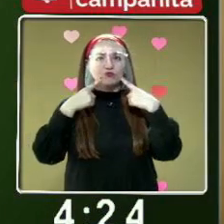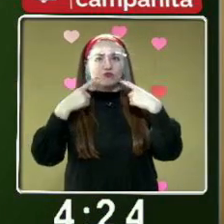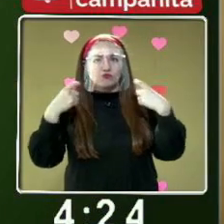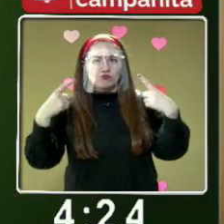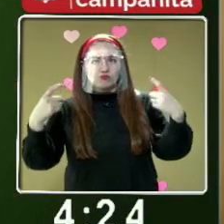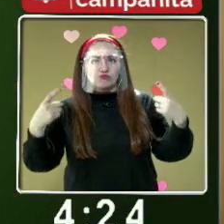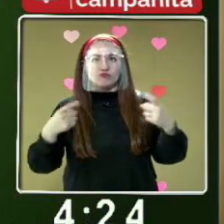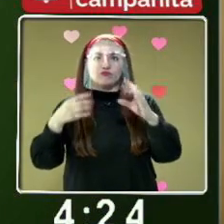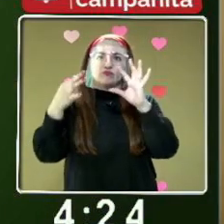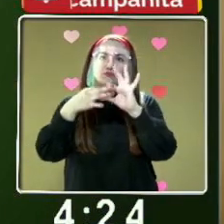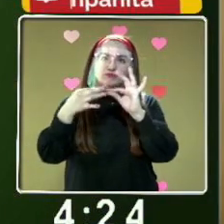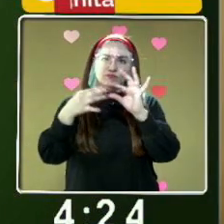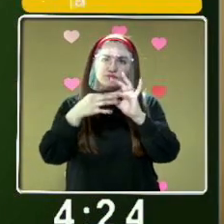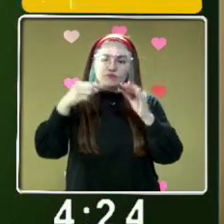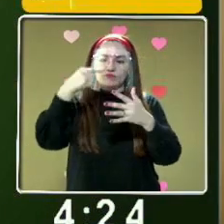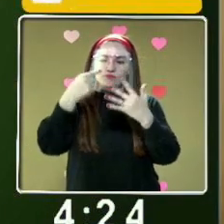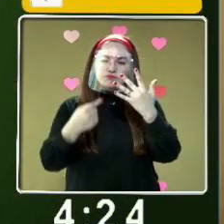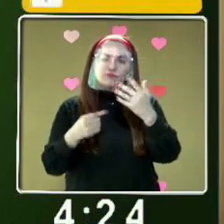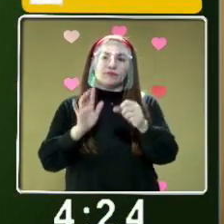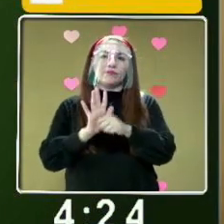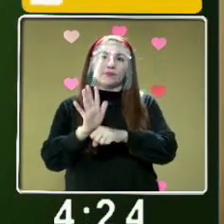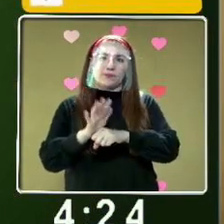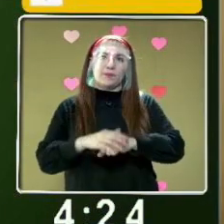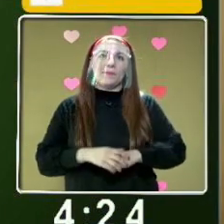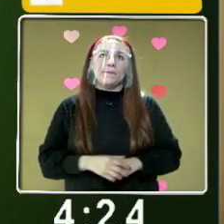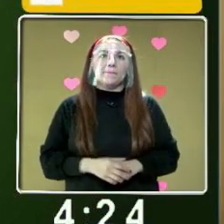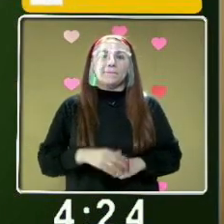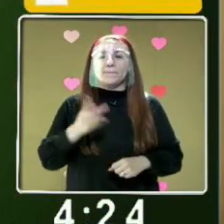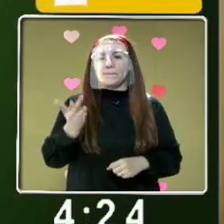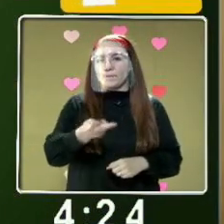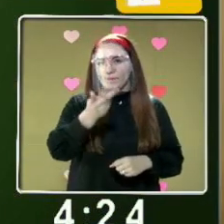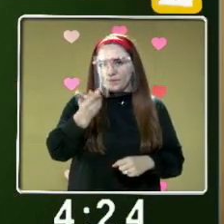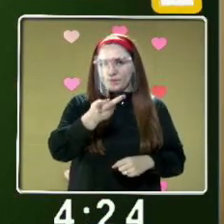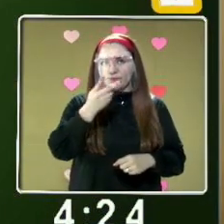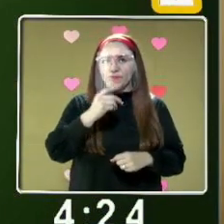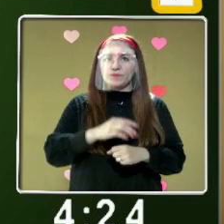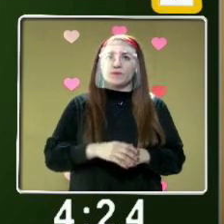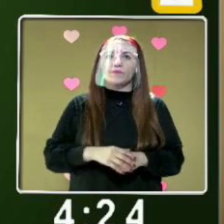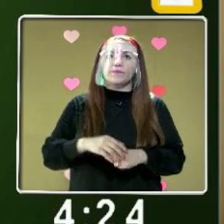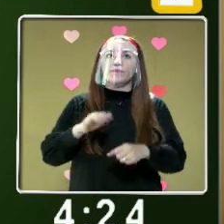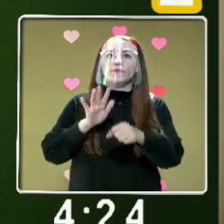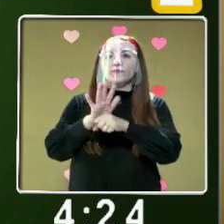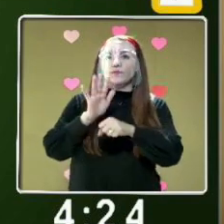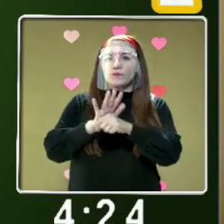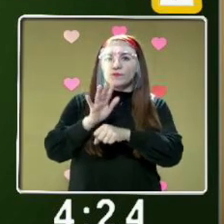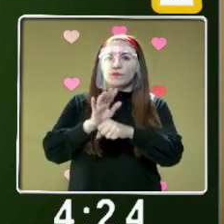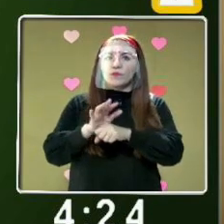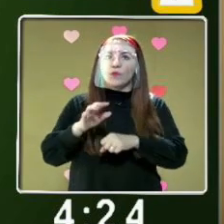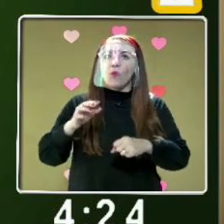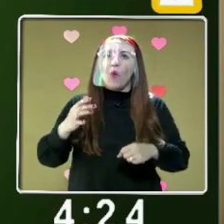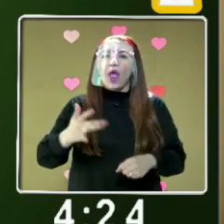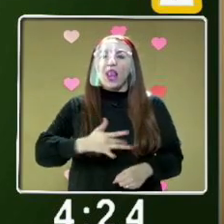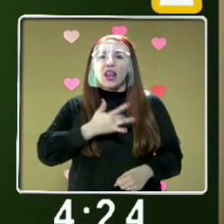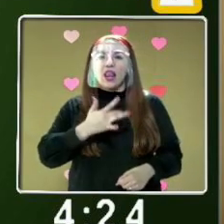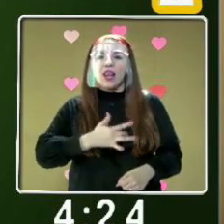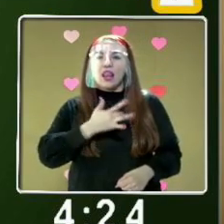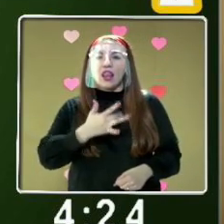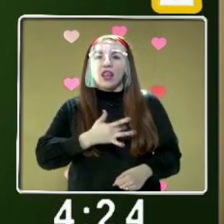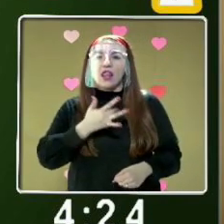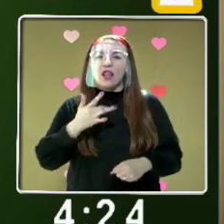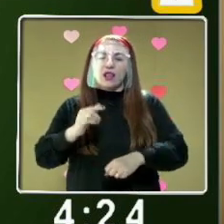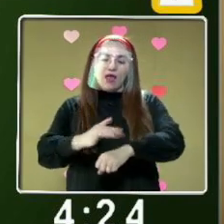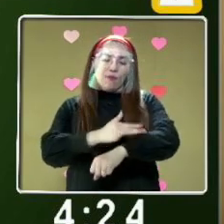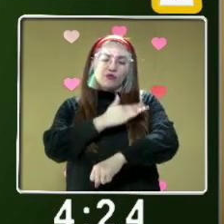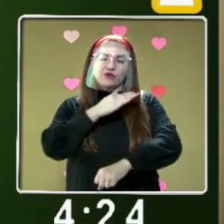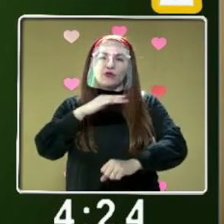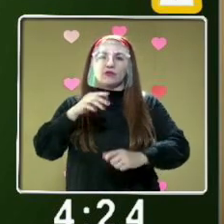vamos a ir describiéndoles para los que nos escuchan en Radio Maestra. Y la pregunta aquí es, ¿cuál emoción deben regular estos personajes?